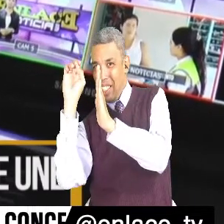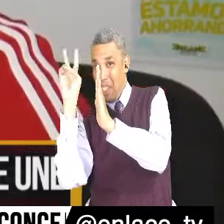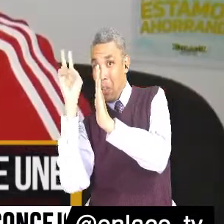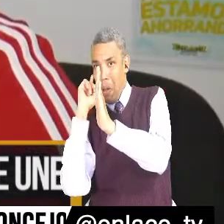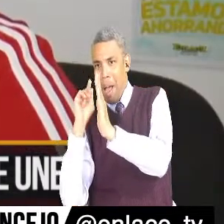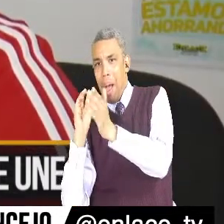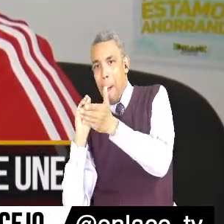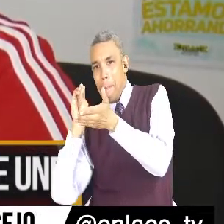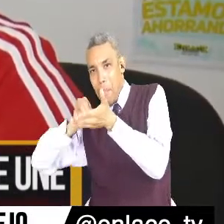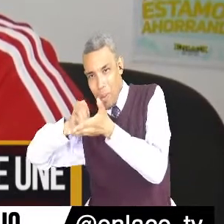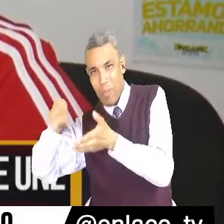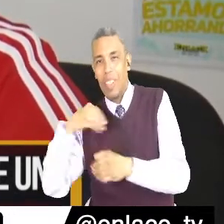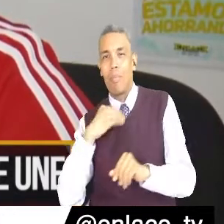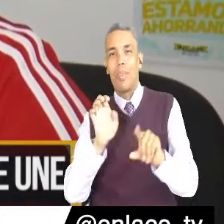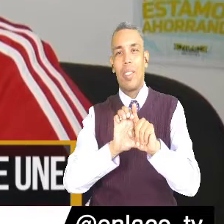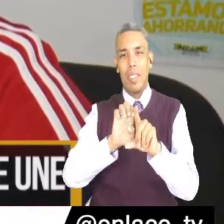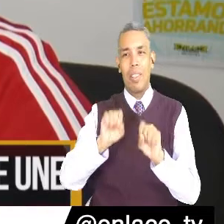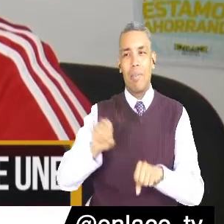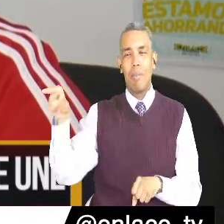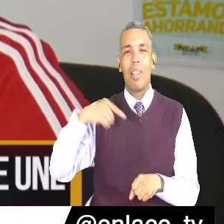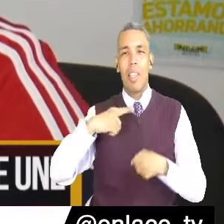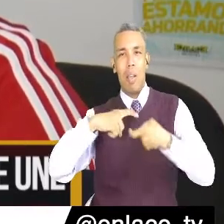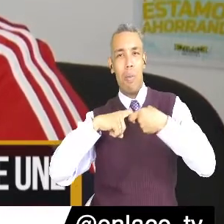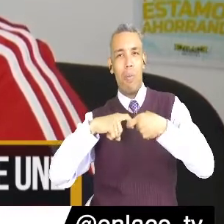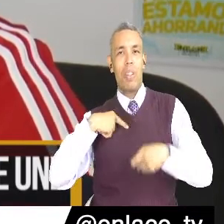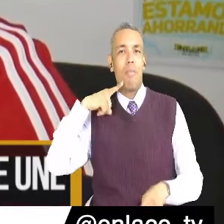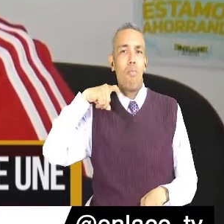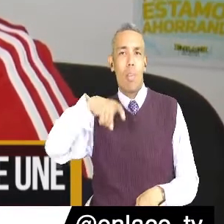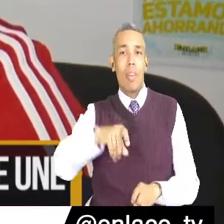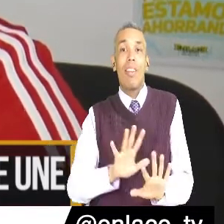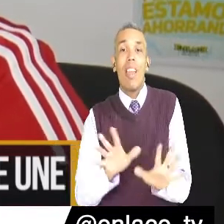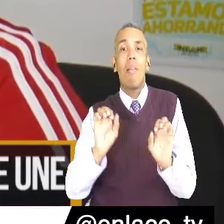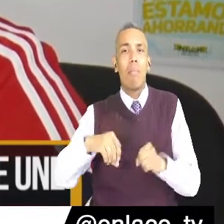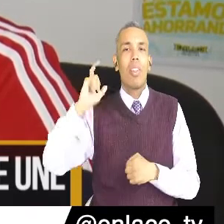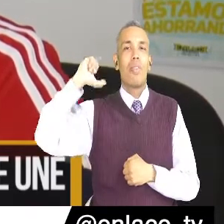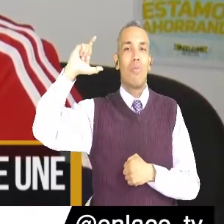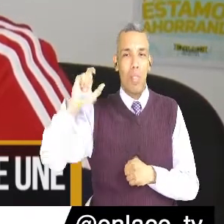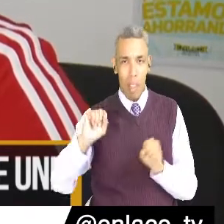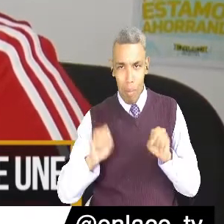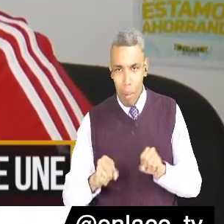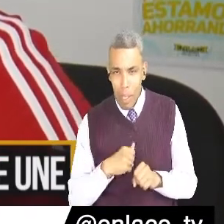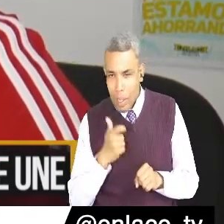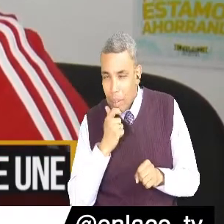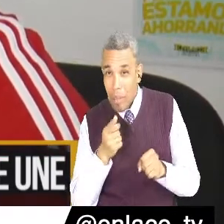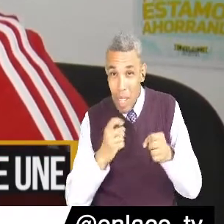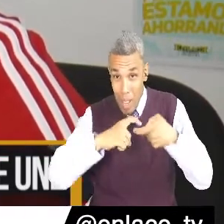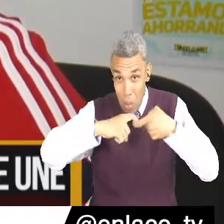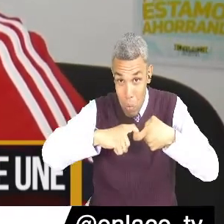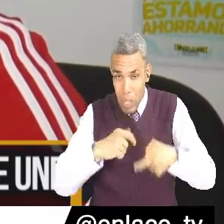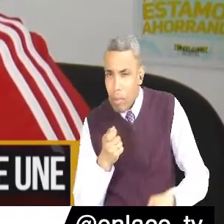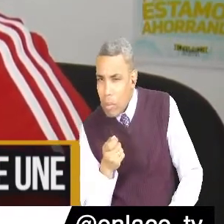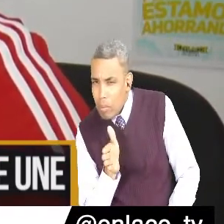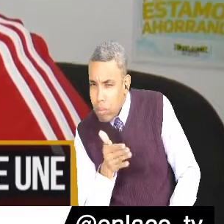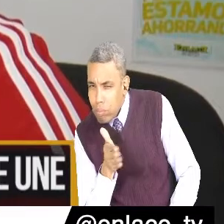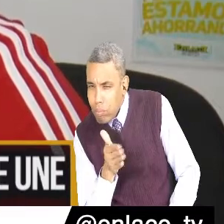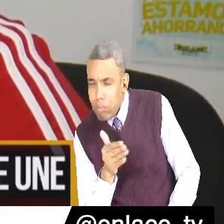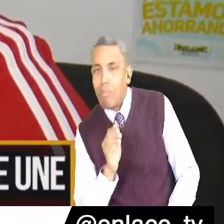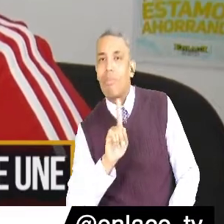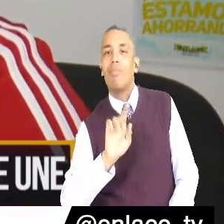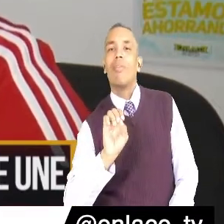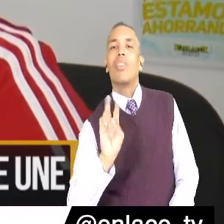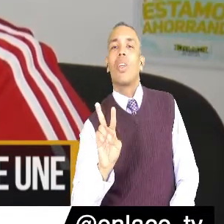Bucaramanga, ahora podrán los televidentes de Bucaramanga y Cúcuta, a través de UNE, recibir la señal de Enlace Televisión